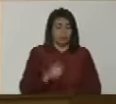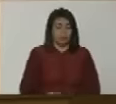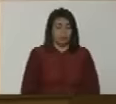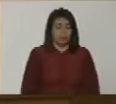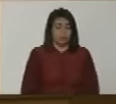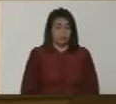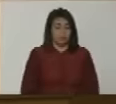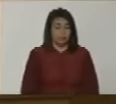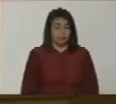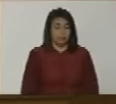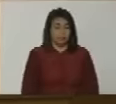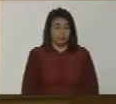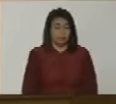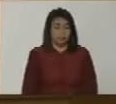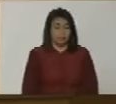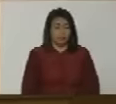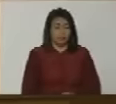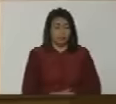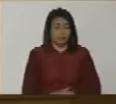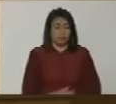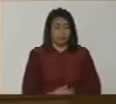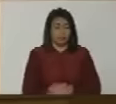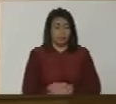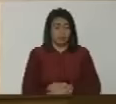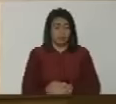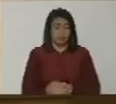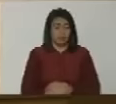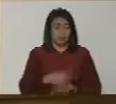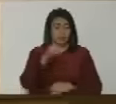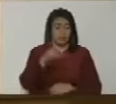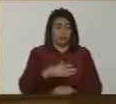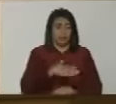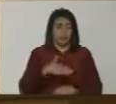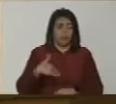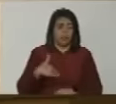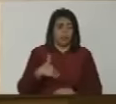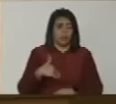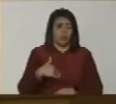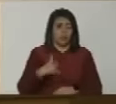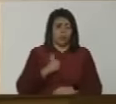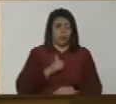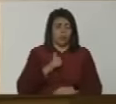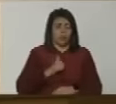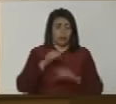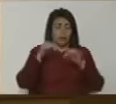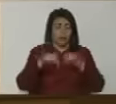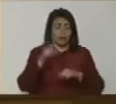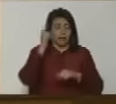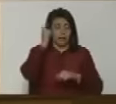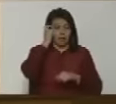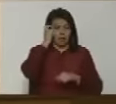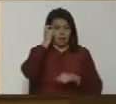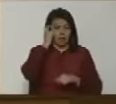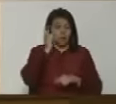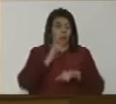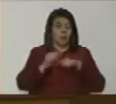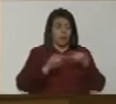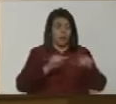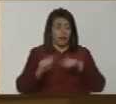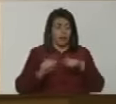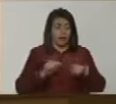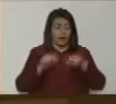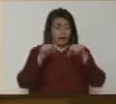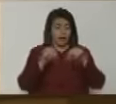mayores. También queremos significar en este día la gestión